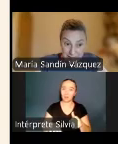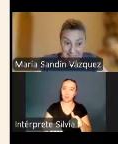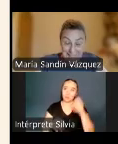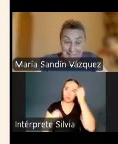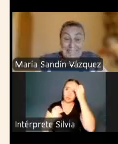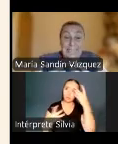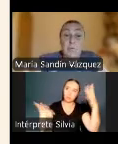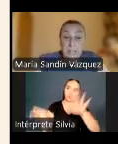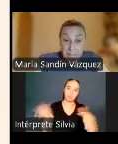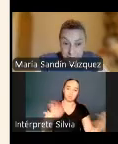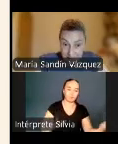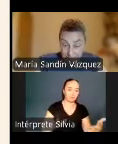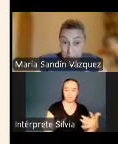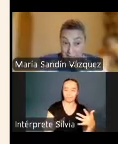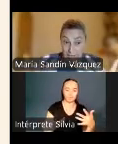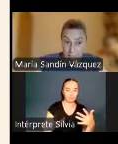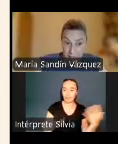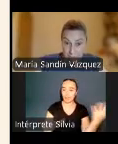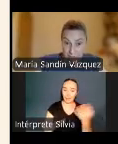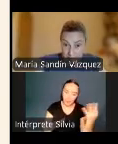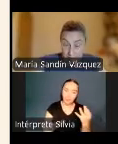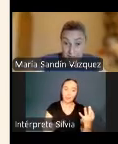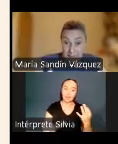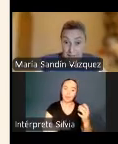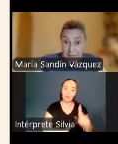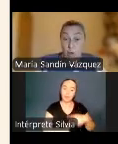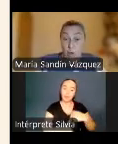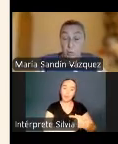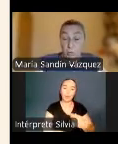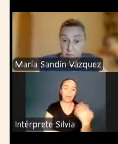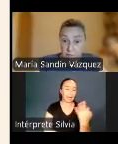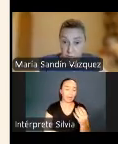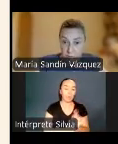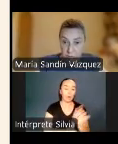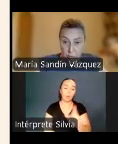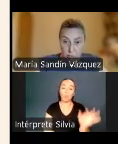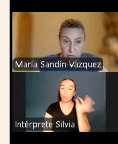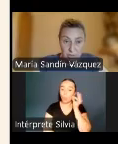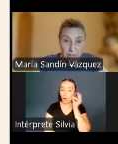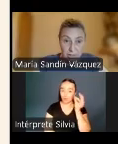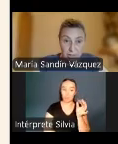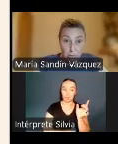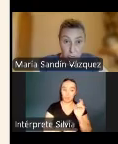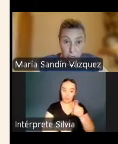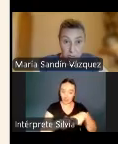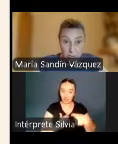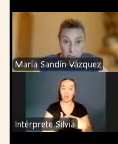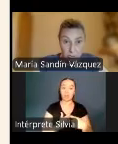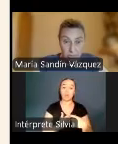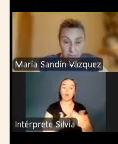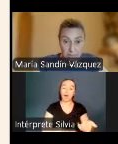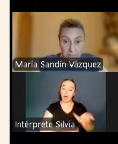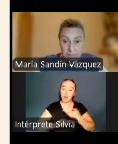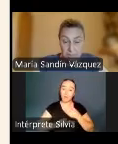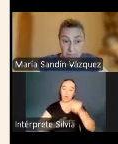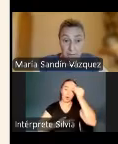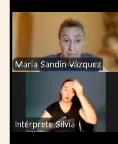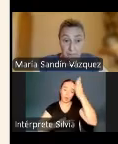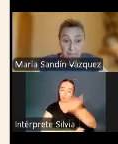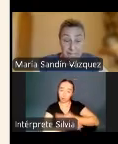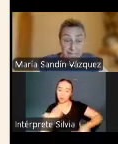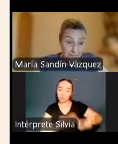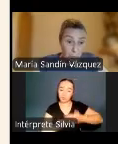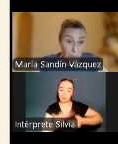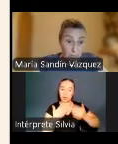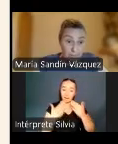es clave que se le dé a estas mujeres que están participando, que están coproduciendo con nosotras el conocimiento, ¿no? Con estas